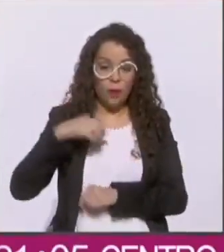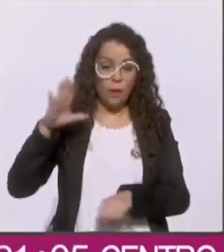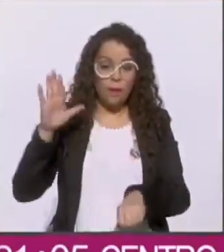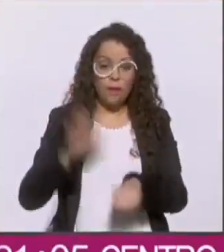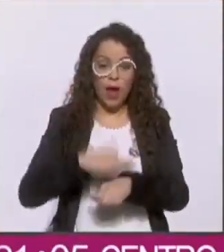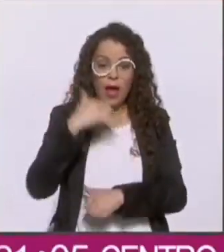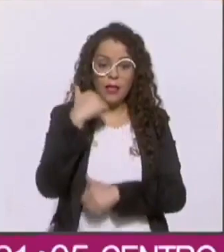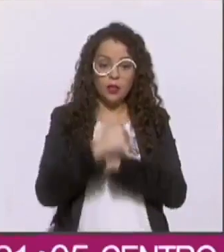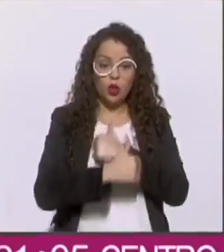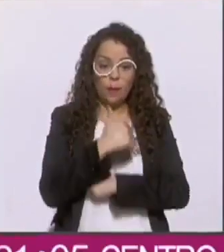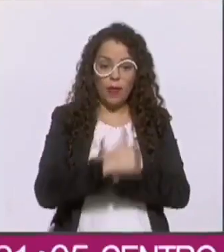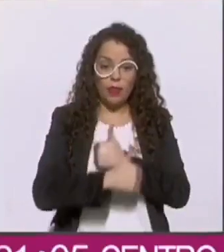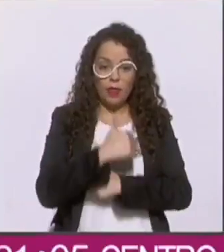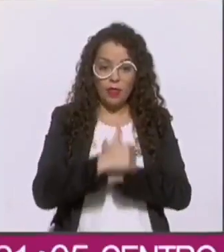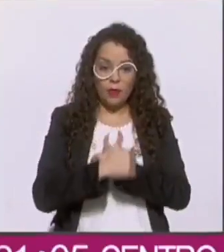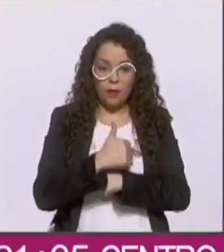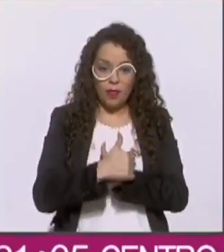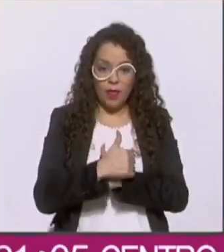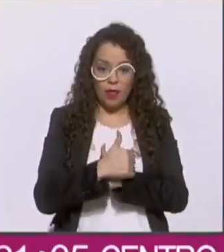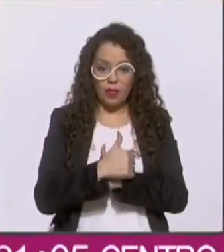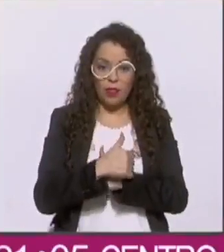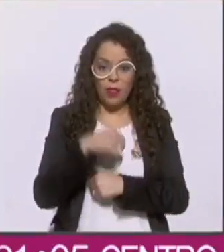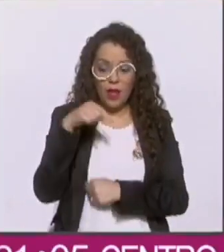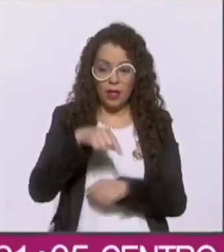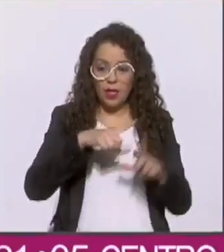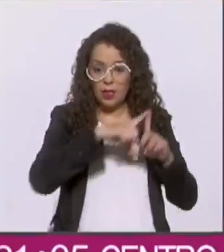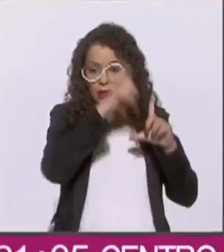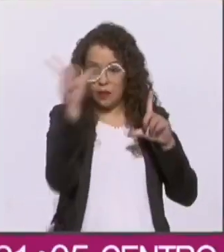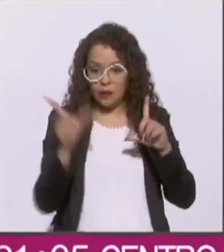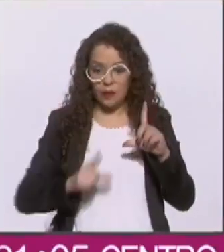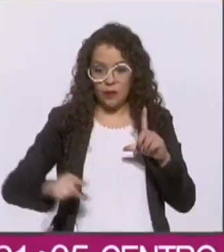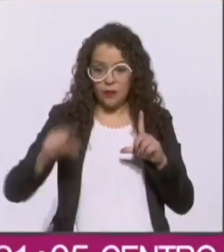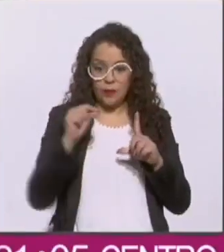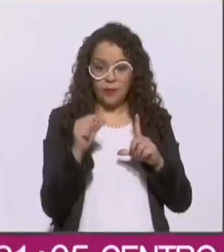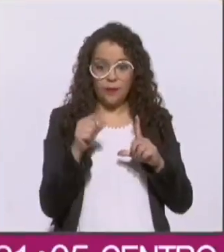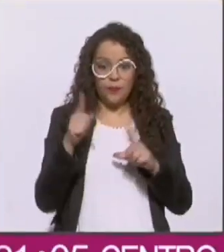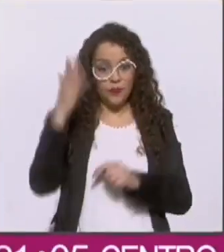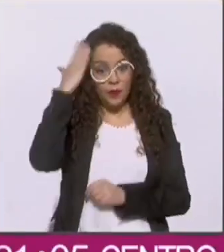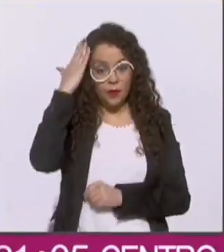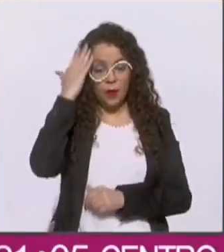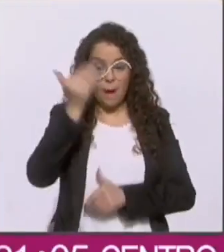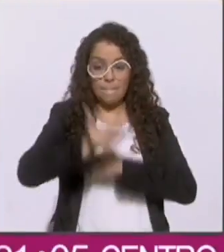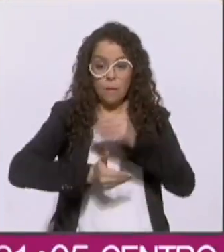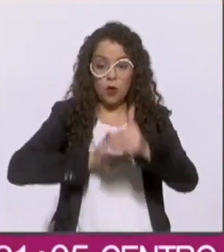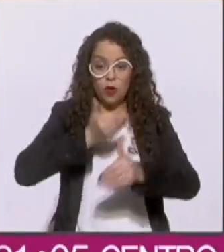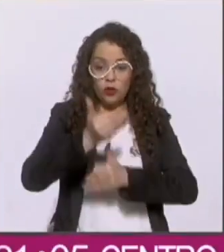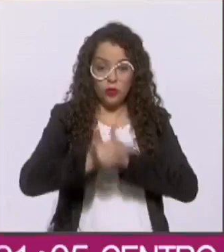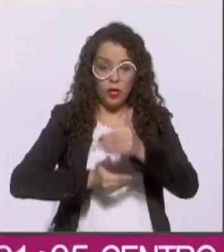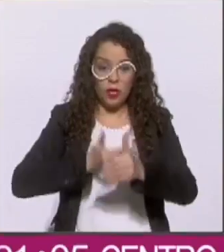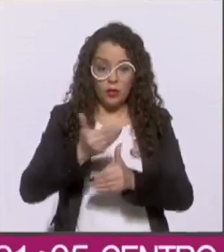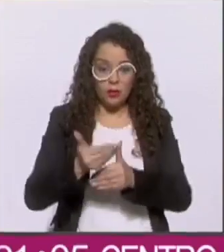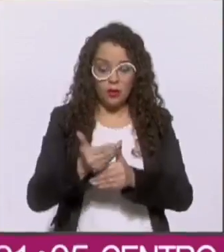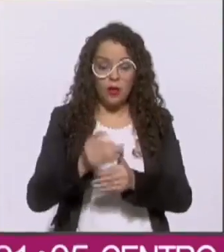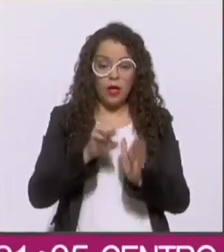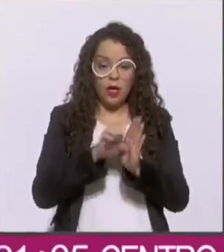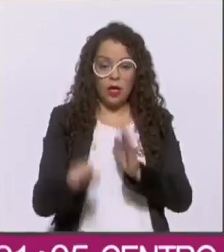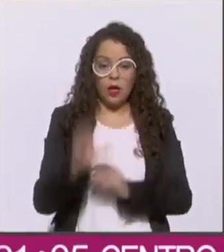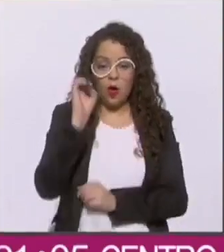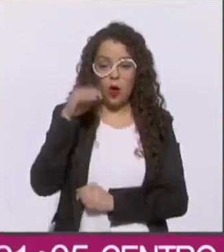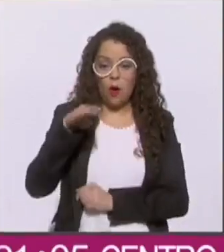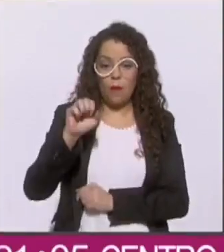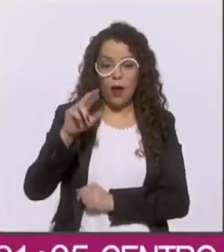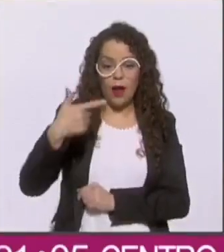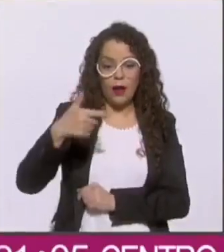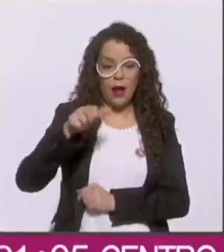el 26%. Y para los aspirantes que lideraron sus procesos y fueron relevados, como fue el caso de Omar